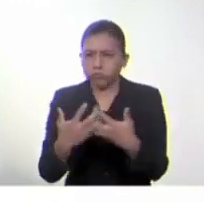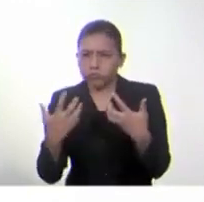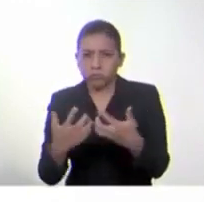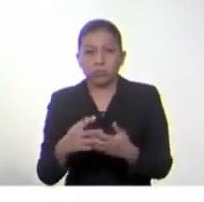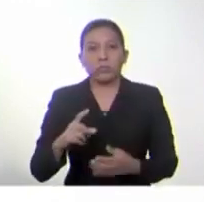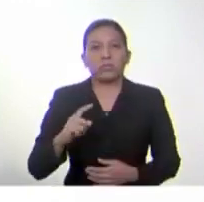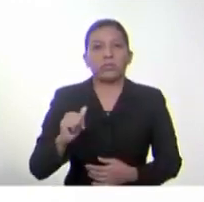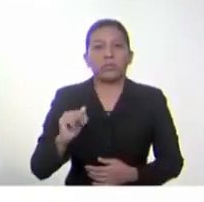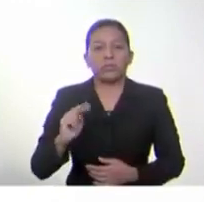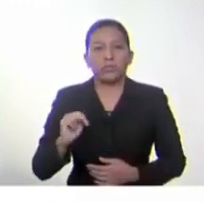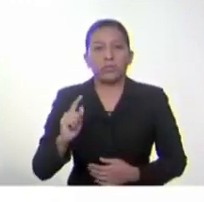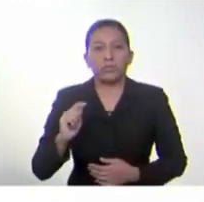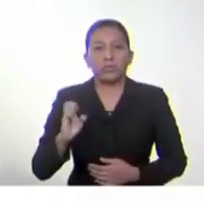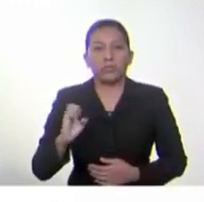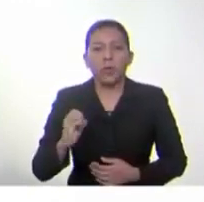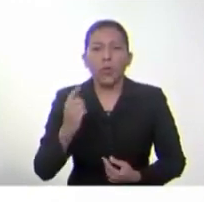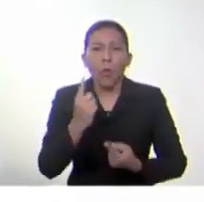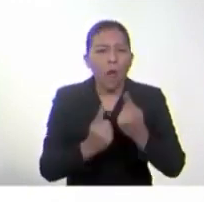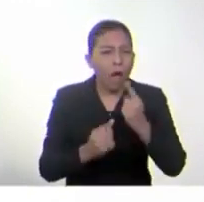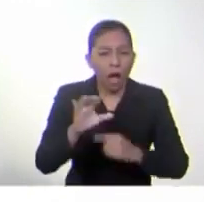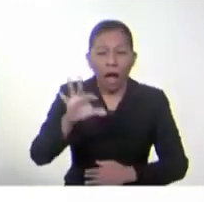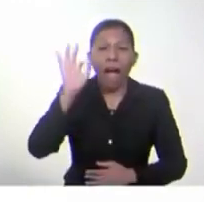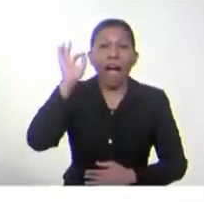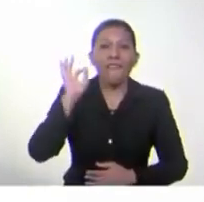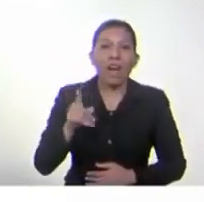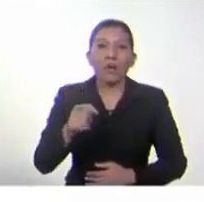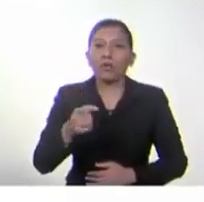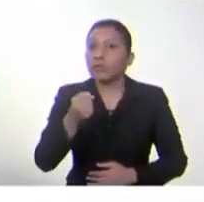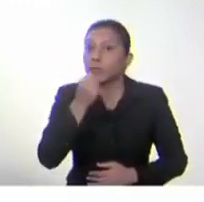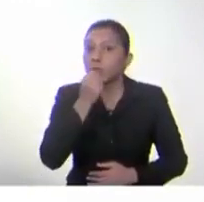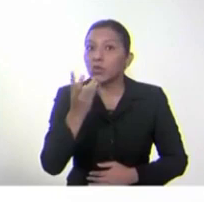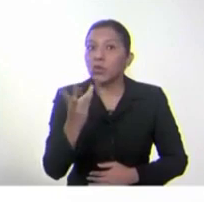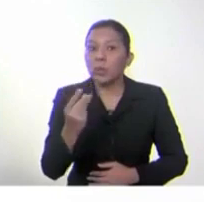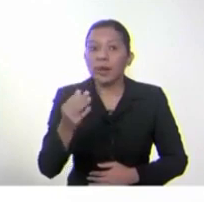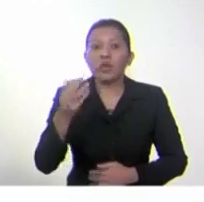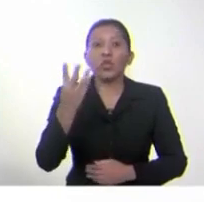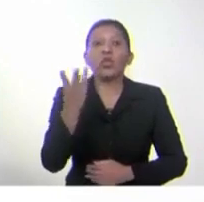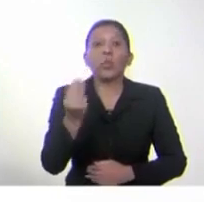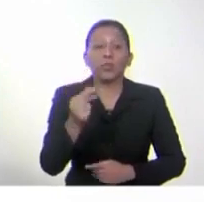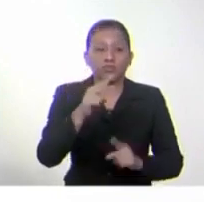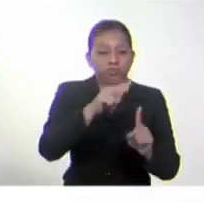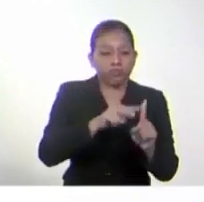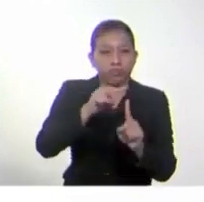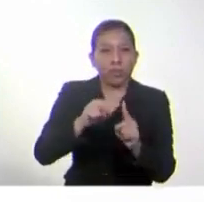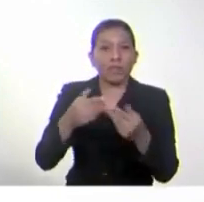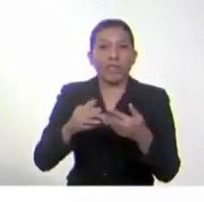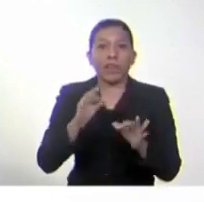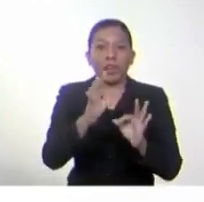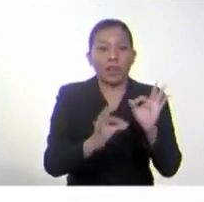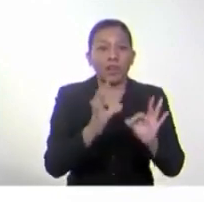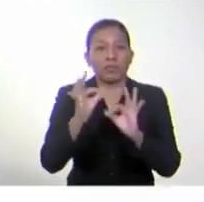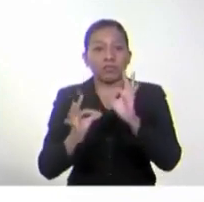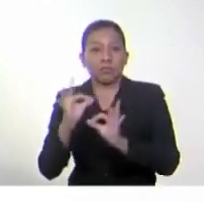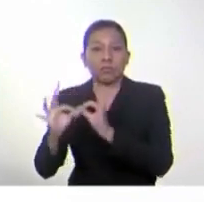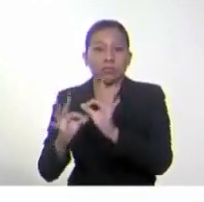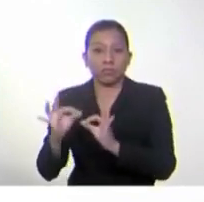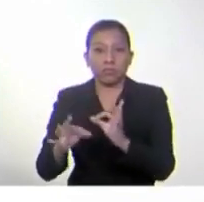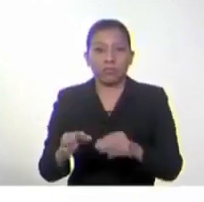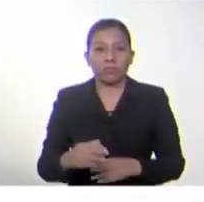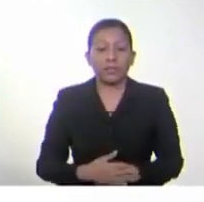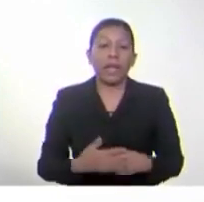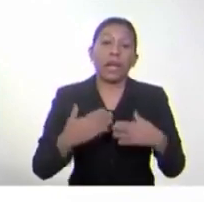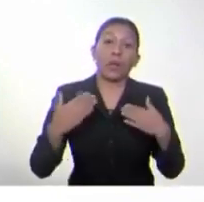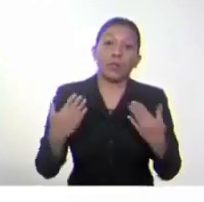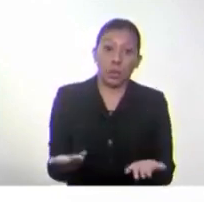o acertar con el valor que permita hacer coincidir el número de cada tipo de átomo en ambos lados de la ecuación. Por ello,